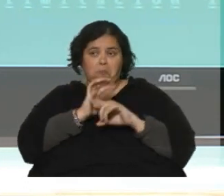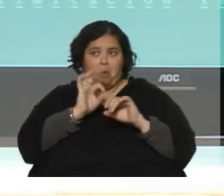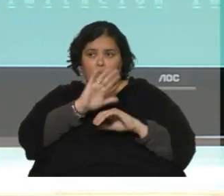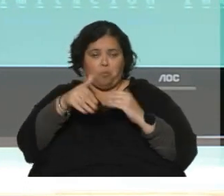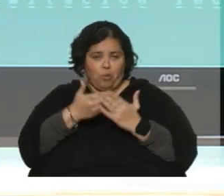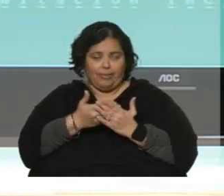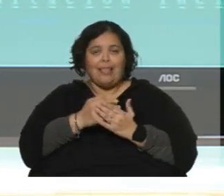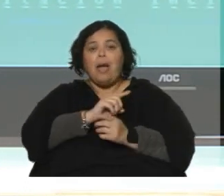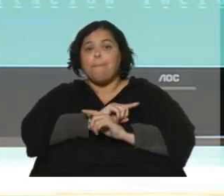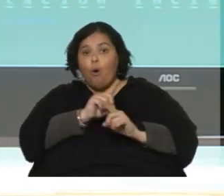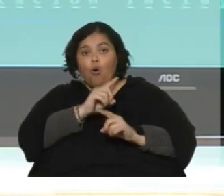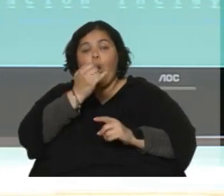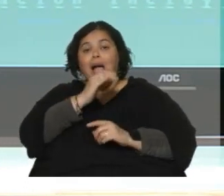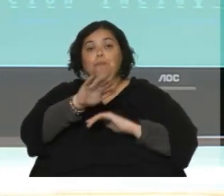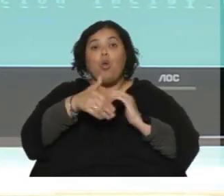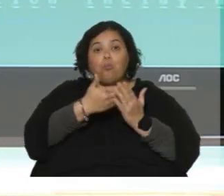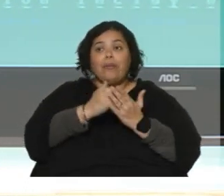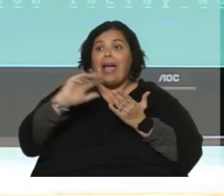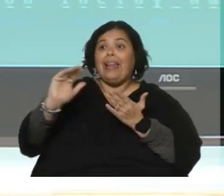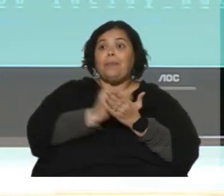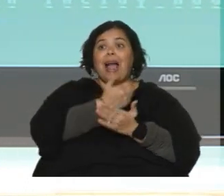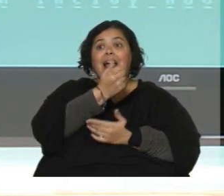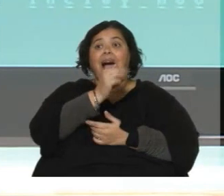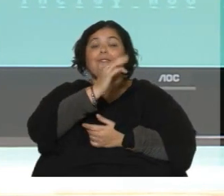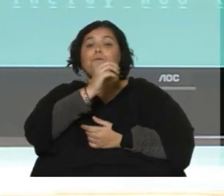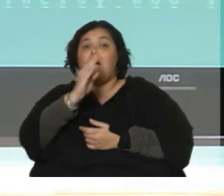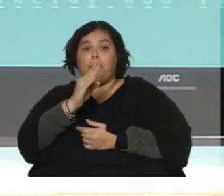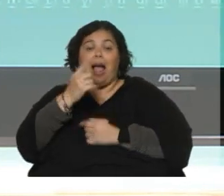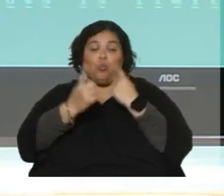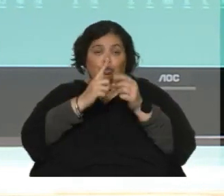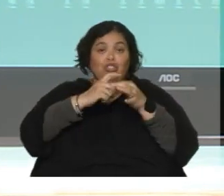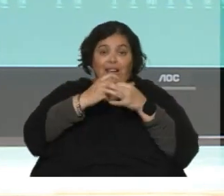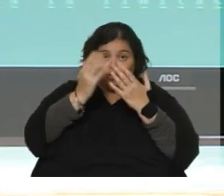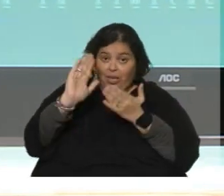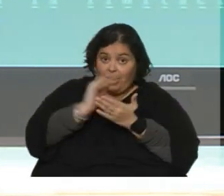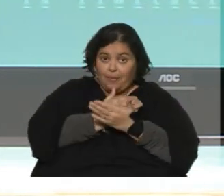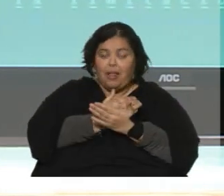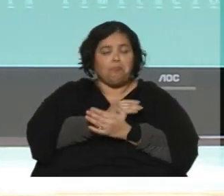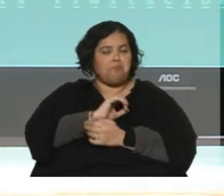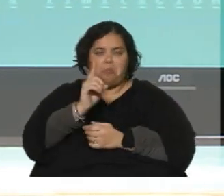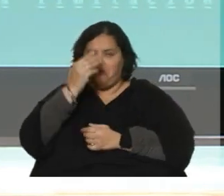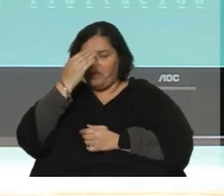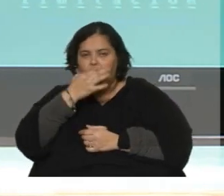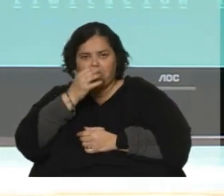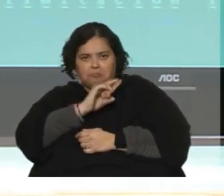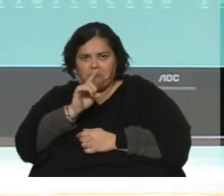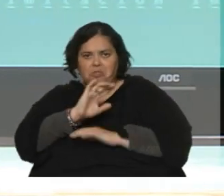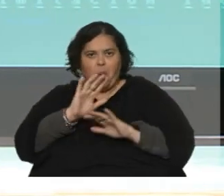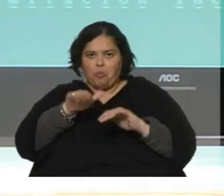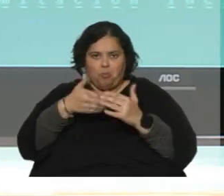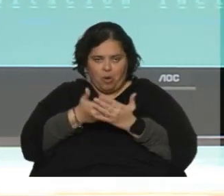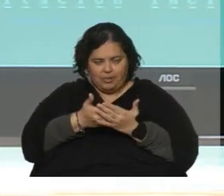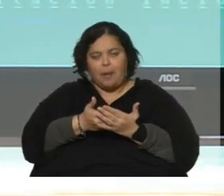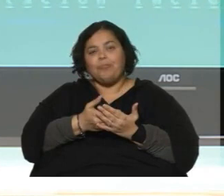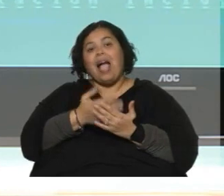propuestas explícitas de eliminar las afap como en algunos de los sindicatos y hay tres Pilares seguir con el